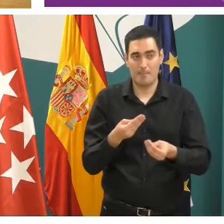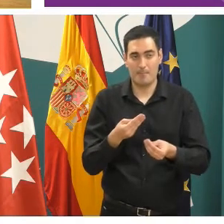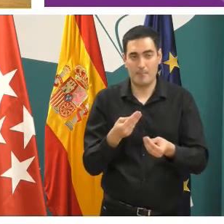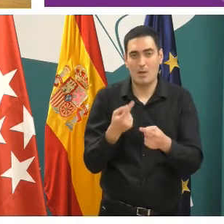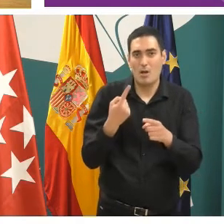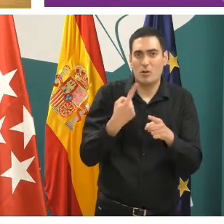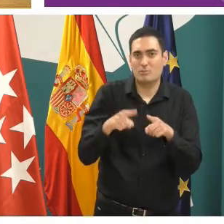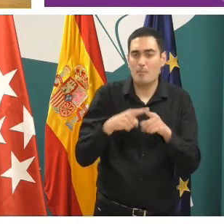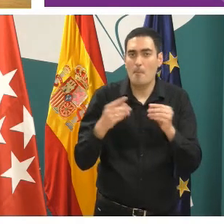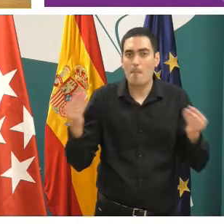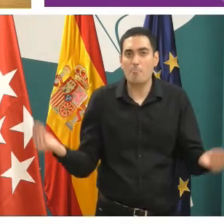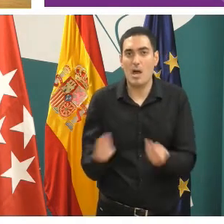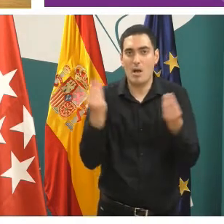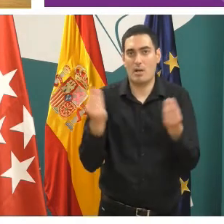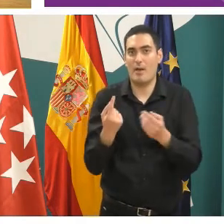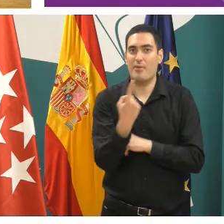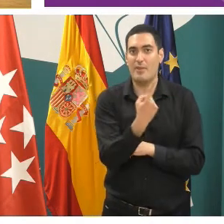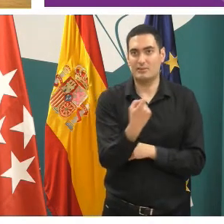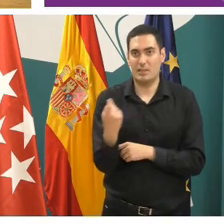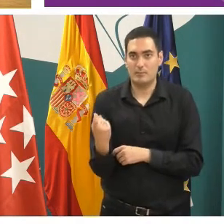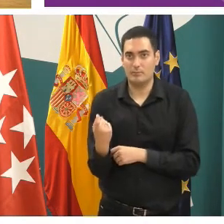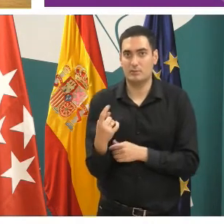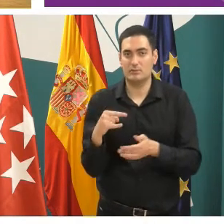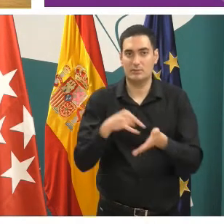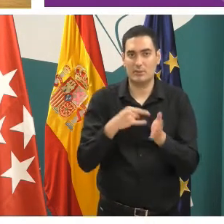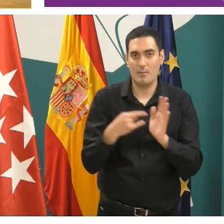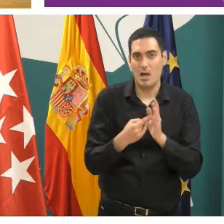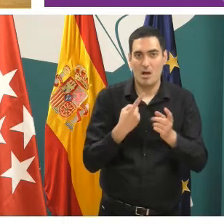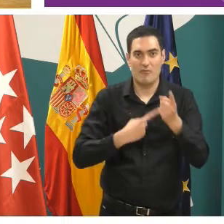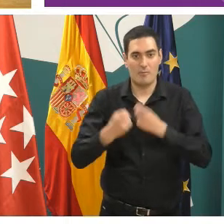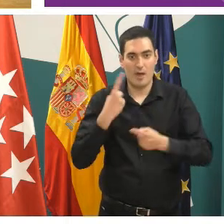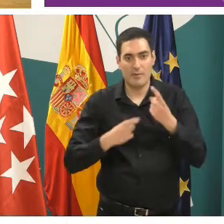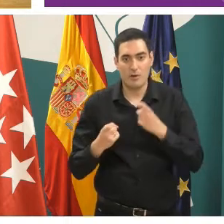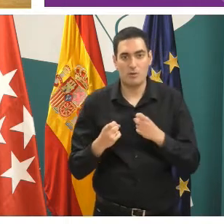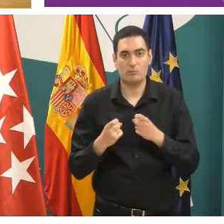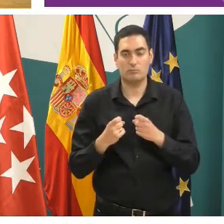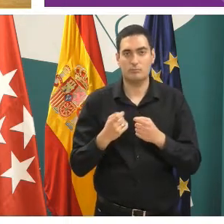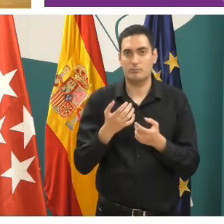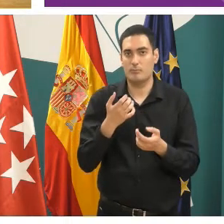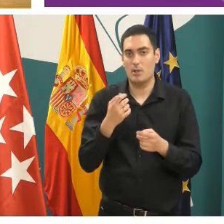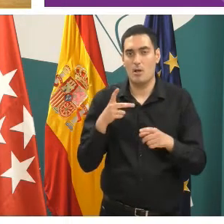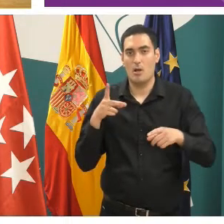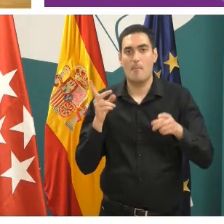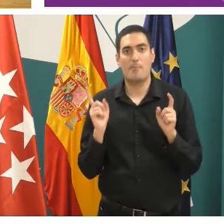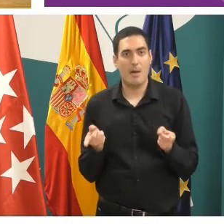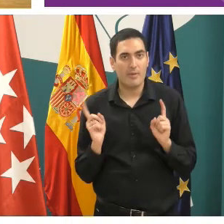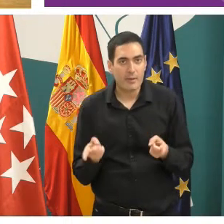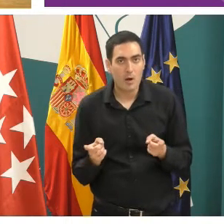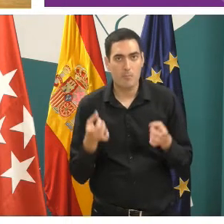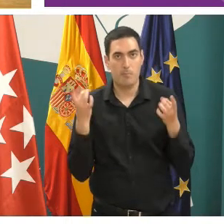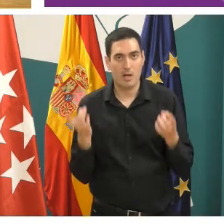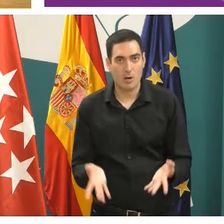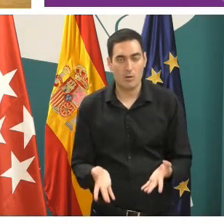estas necesidades, ¿no? Líneas en torno a sistemas de información, líneas en torno a la prevención y la detección